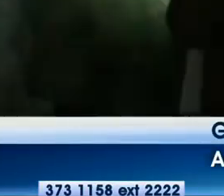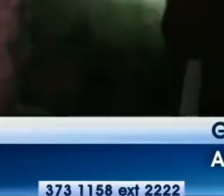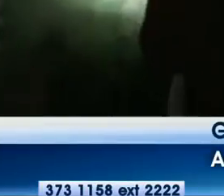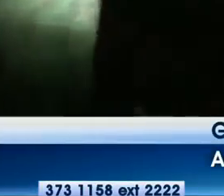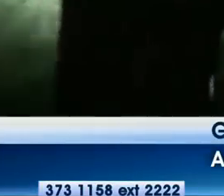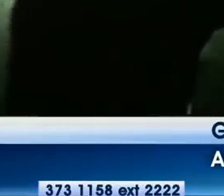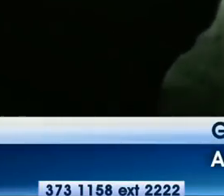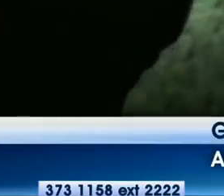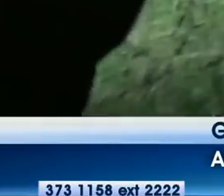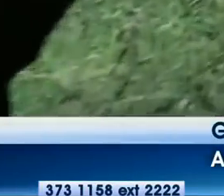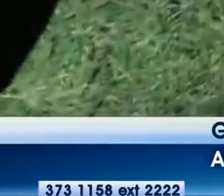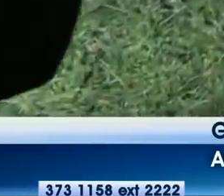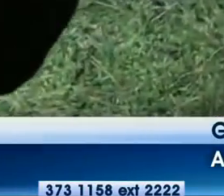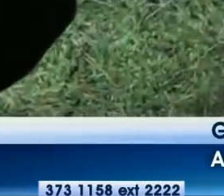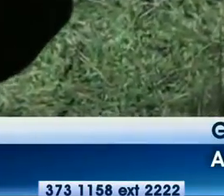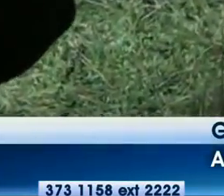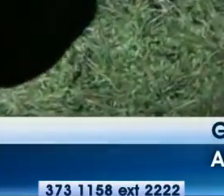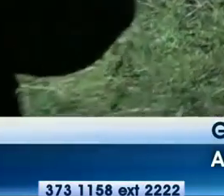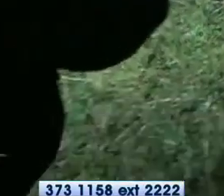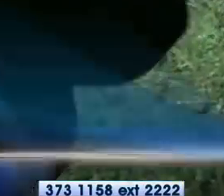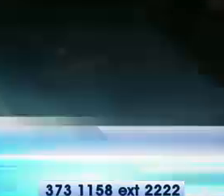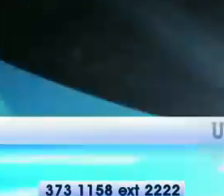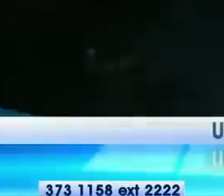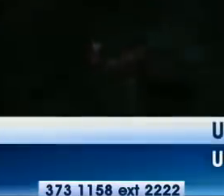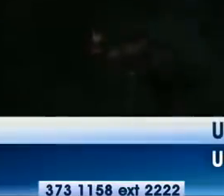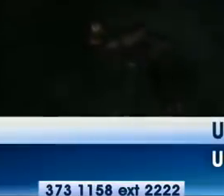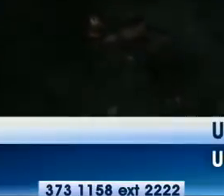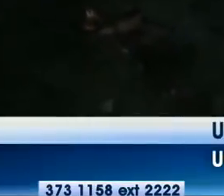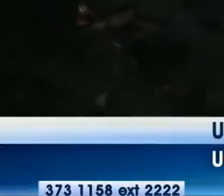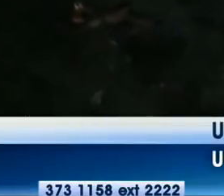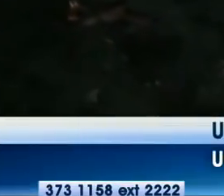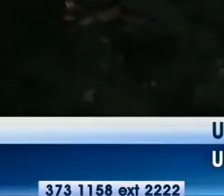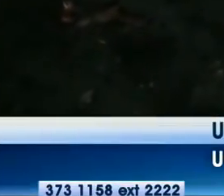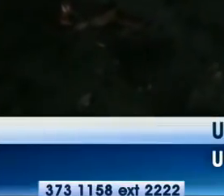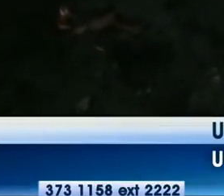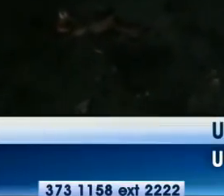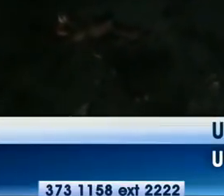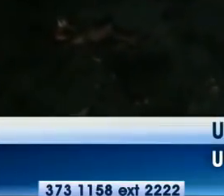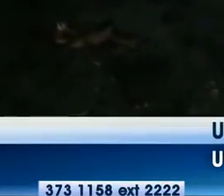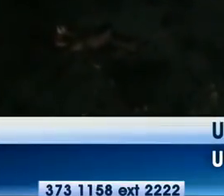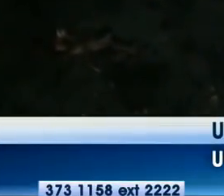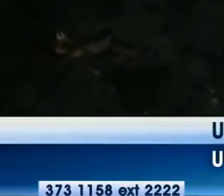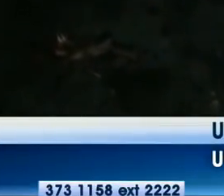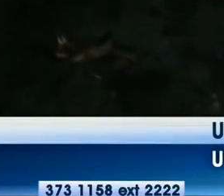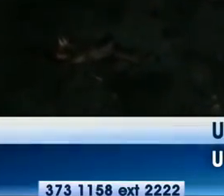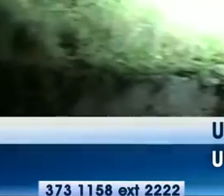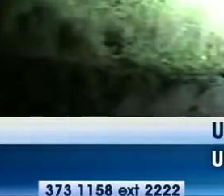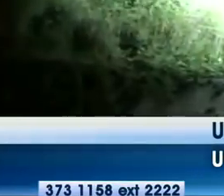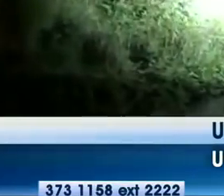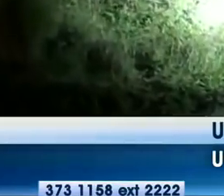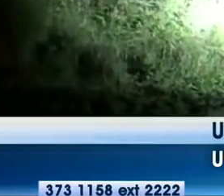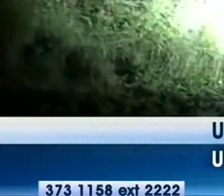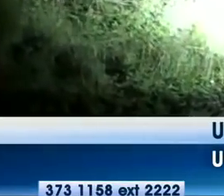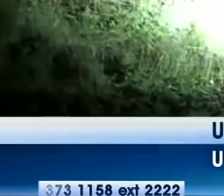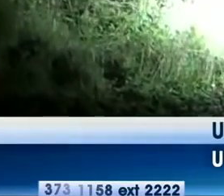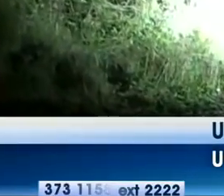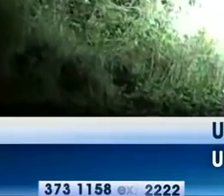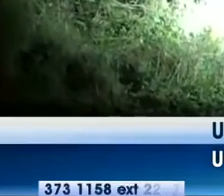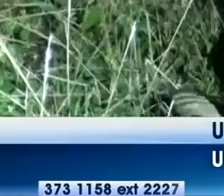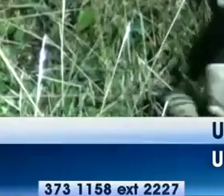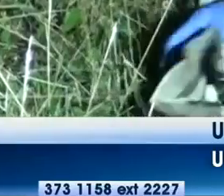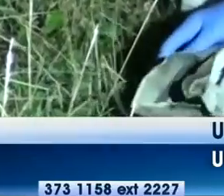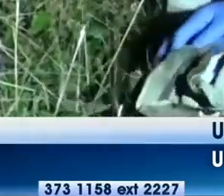cadáver. Hasta el cierre de esta edición, no se sabía a ciencia cierta qué fue lo que produjo tal explosión. Se presume una